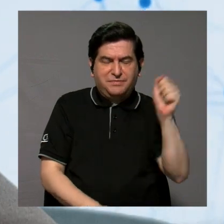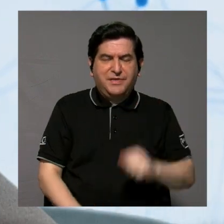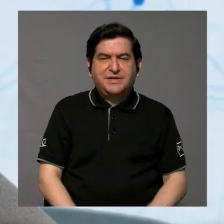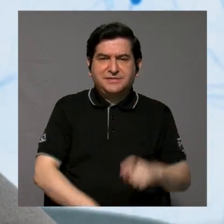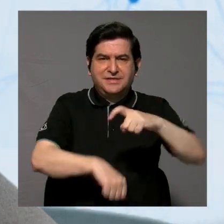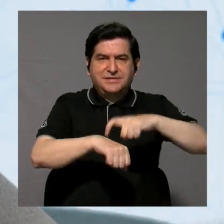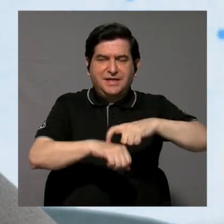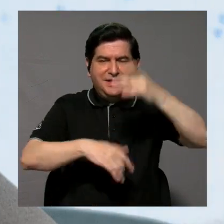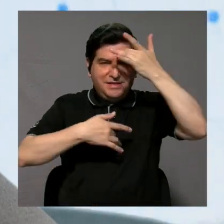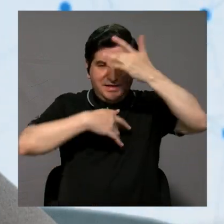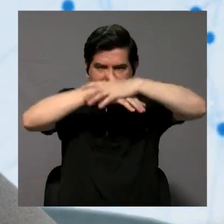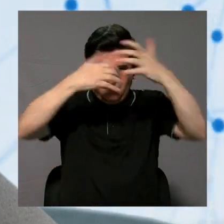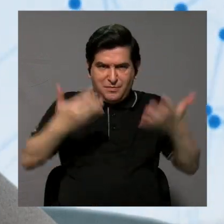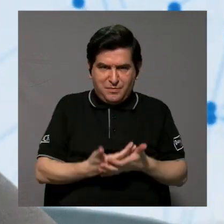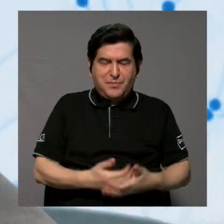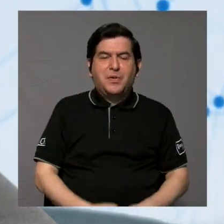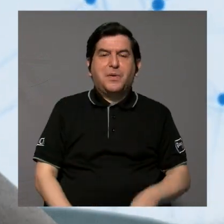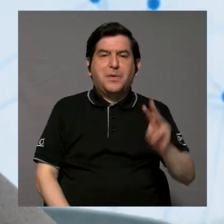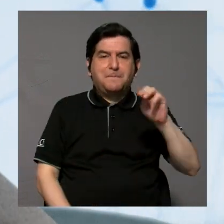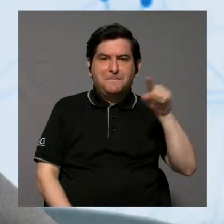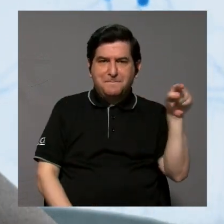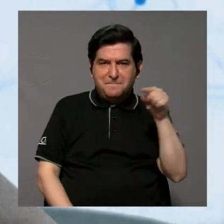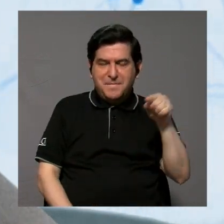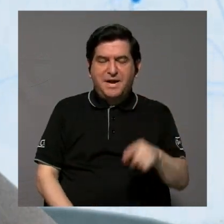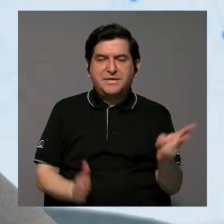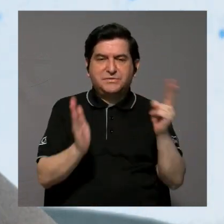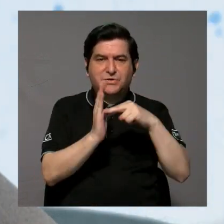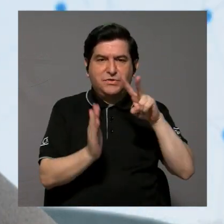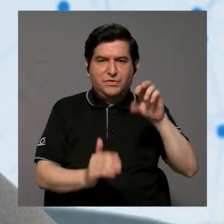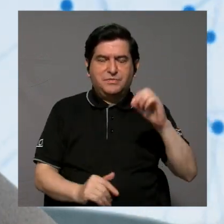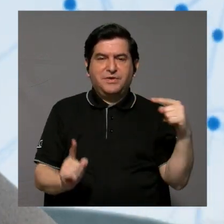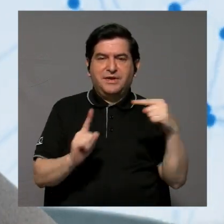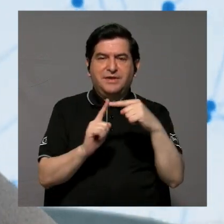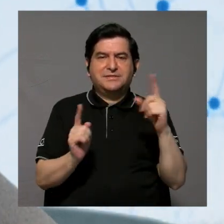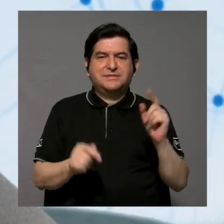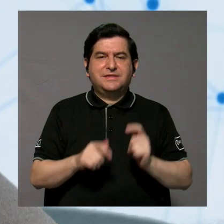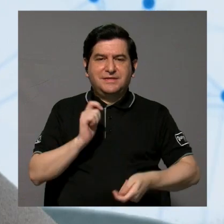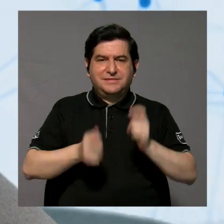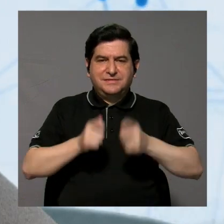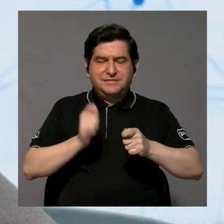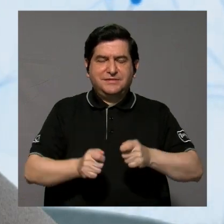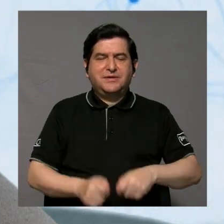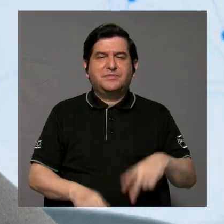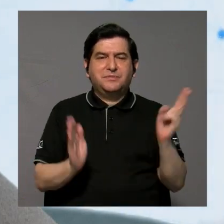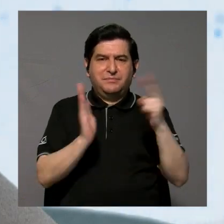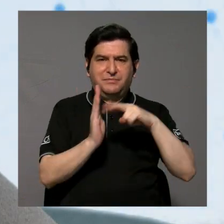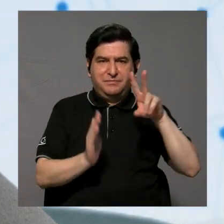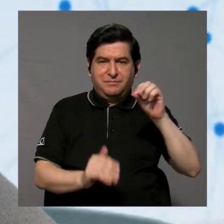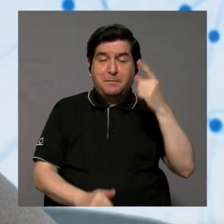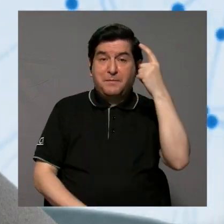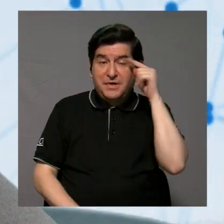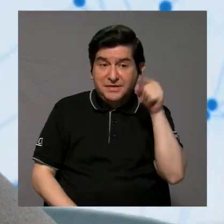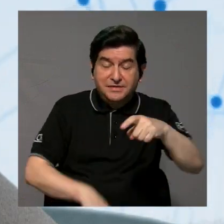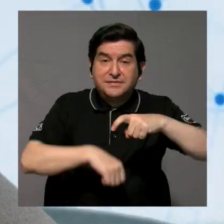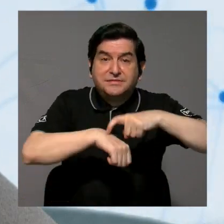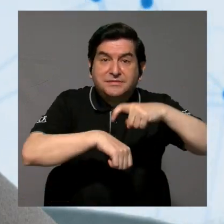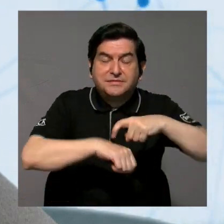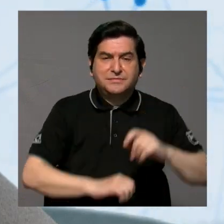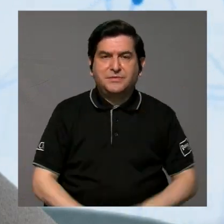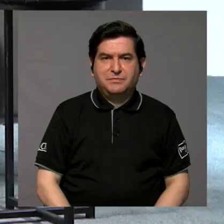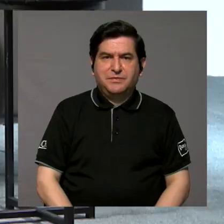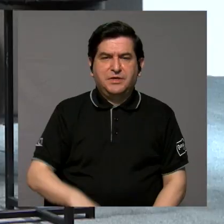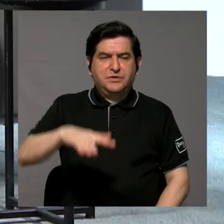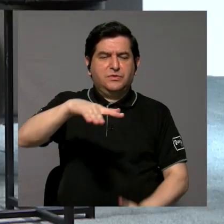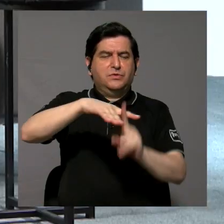pandemia, de marzo. Del origen de la pandemia. Exacto, sí. De marzo de 2020 a septiembre de 2020, porque bueno, pensábamos que ahí era probablemente donde iba a